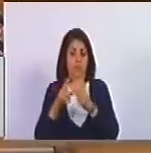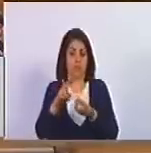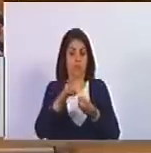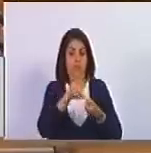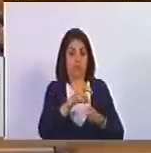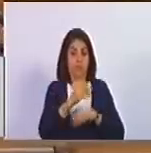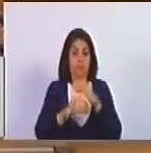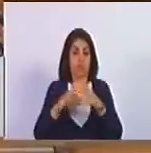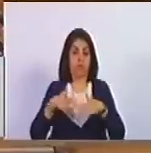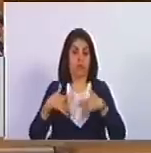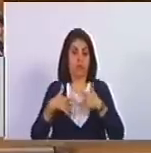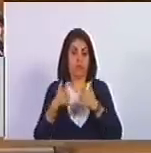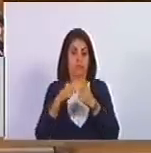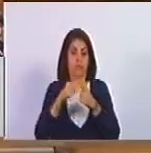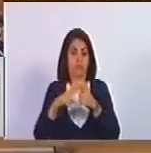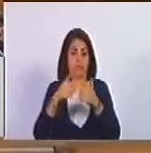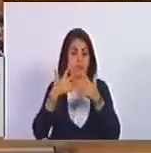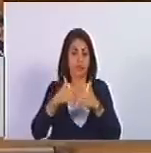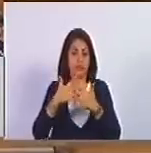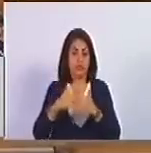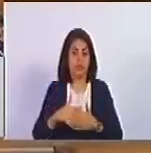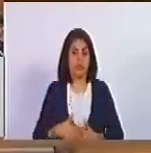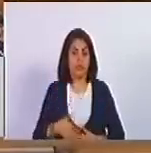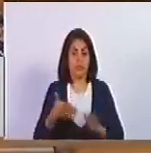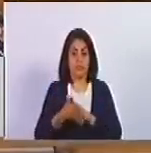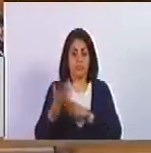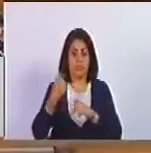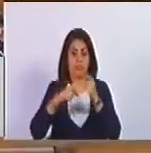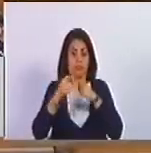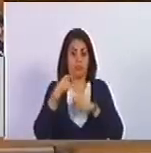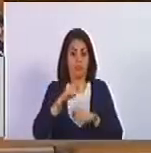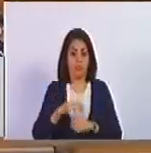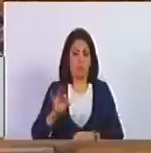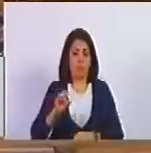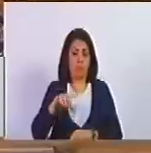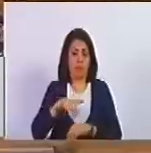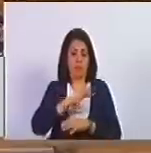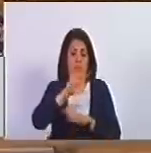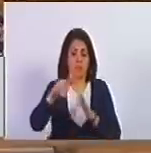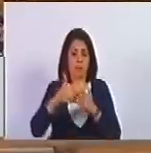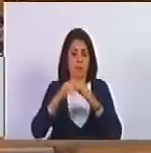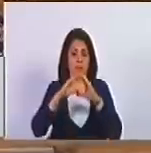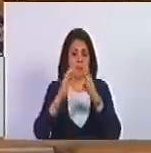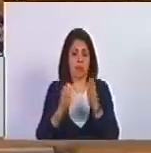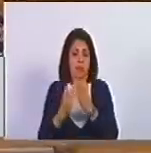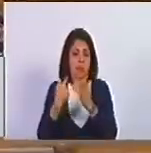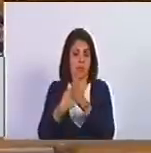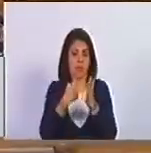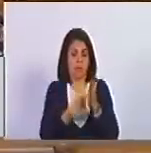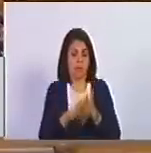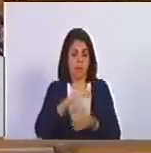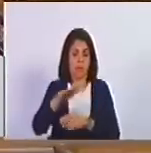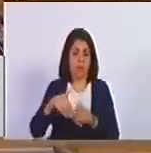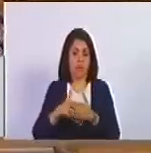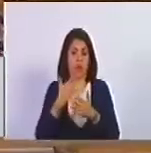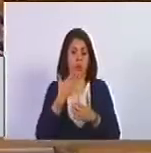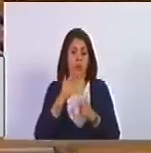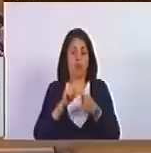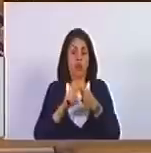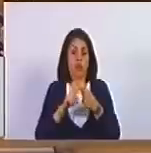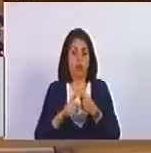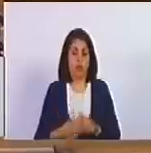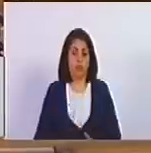sobre actividades económicas, industriales, comerciales, de servicio a pagar, en los siguientes casos. 1.